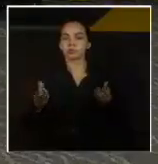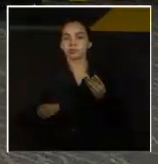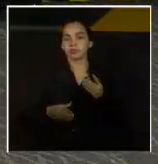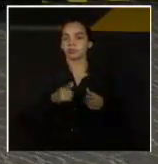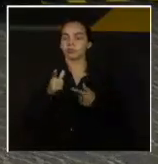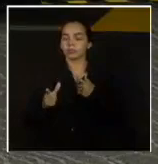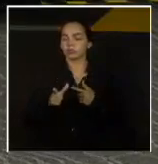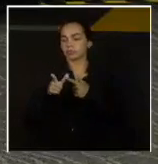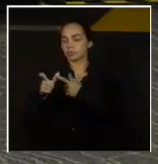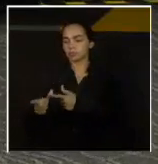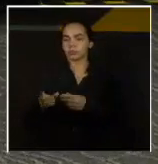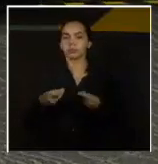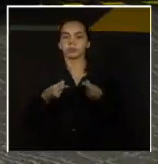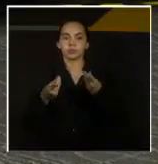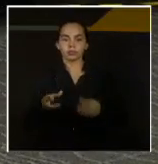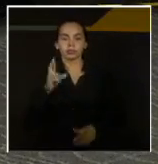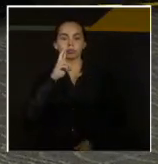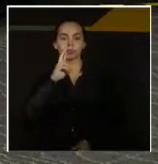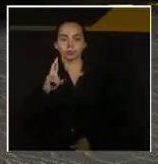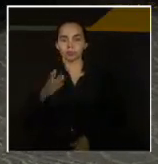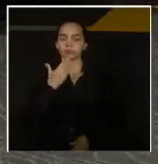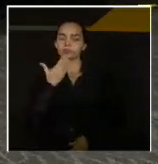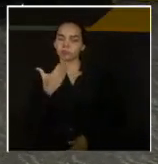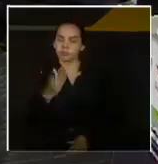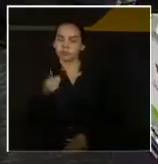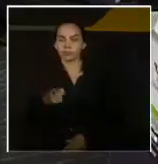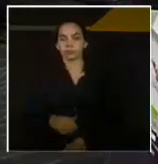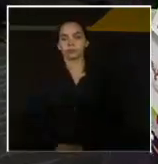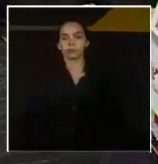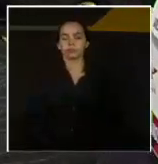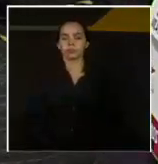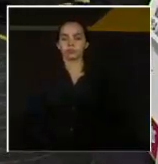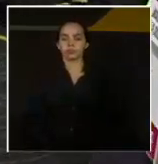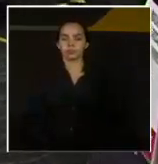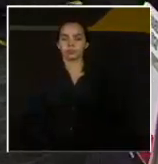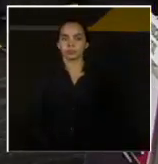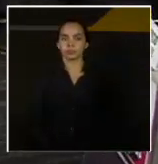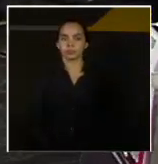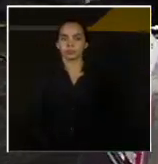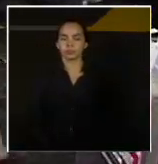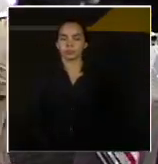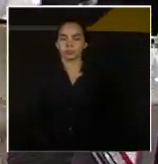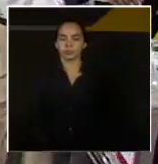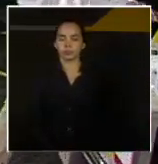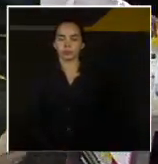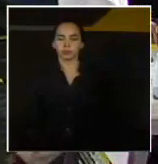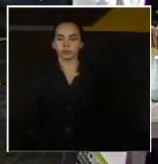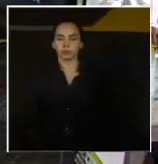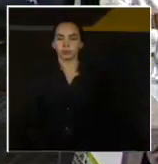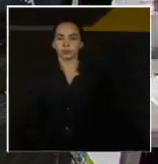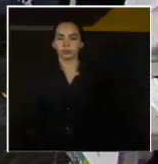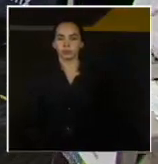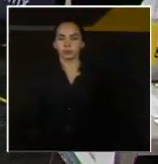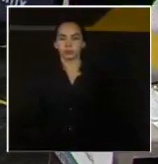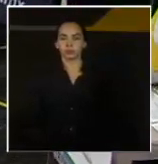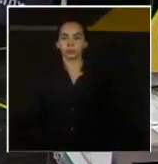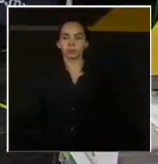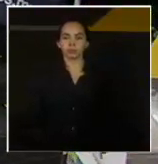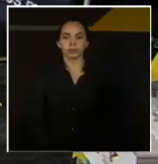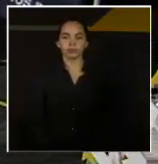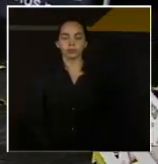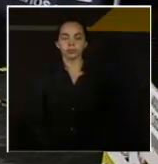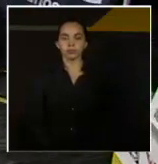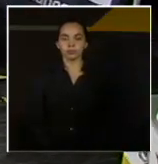rumbo y a dar los resultados que ustedes esperan. Muchas gracias. Gracias, candidato. Muy amable. Candidato Mauricio Vila Dosal.